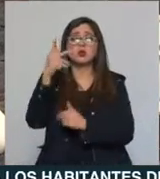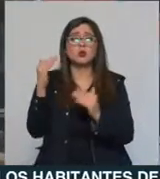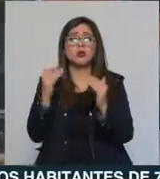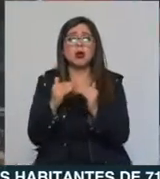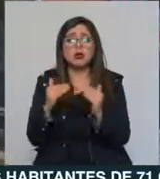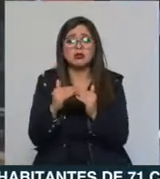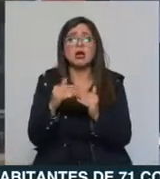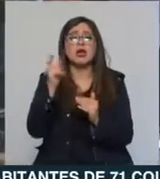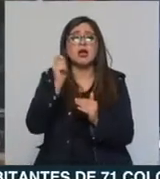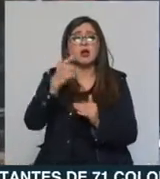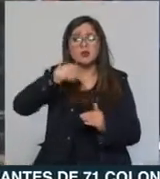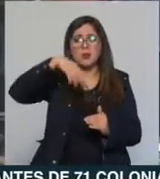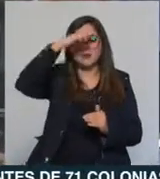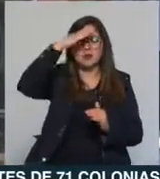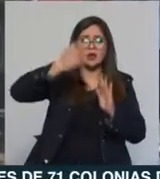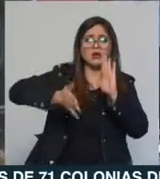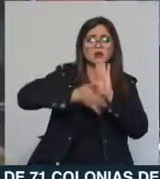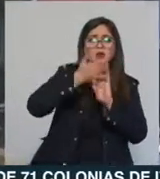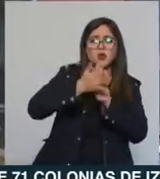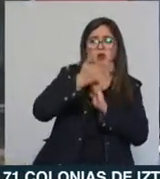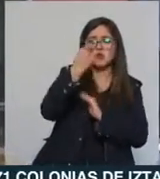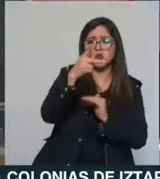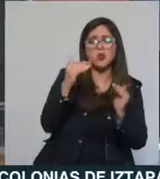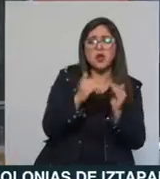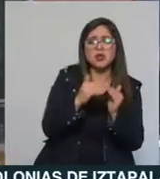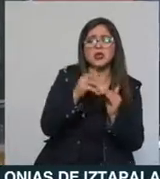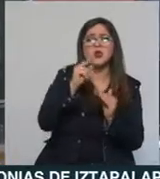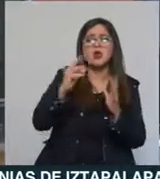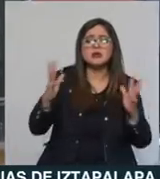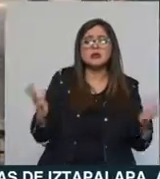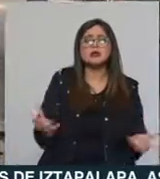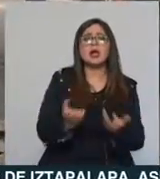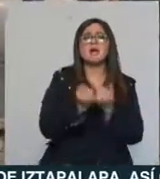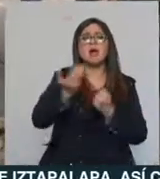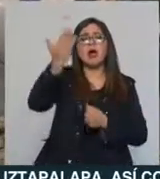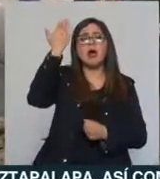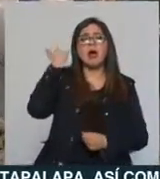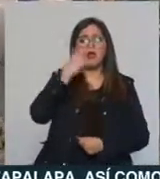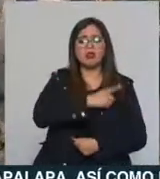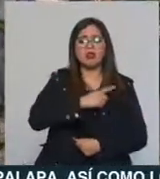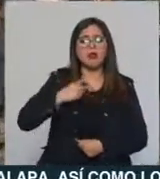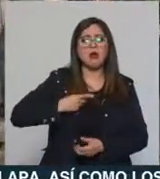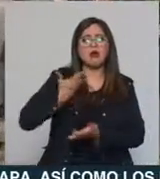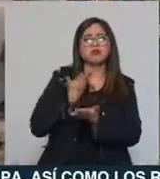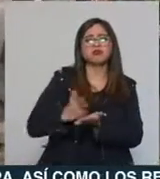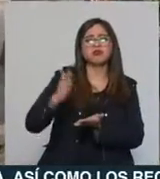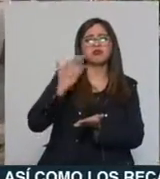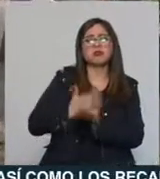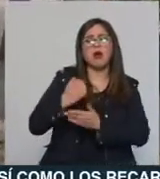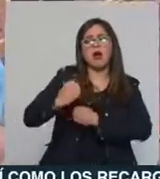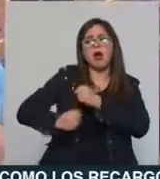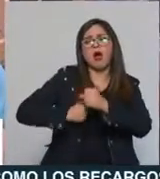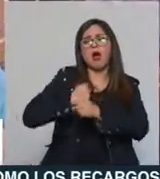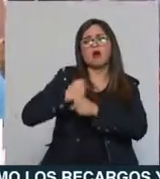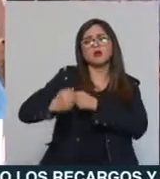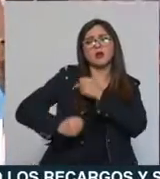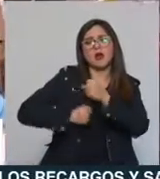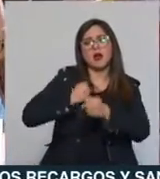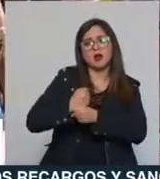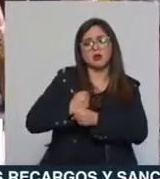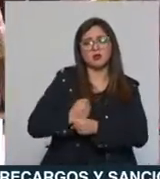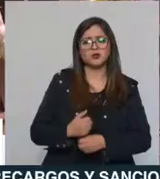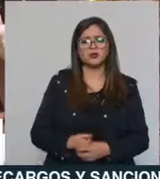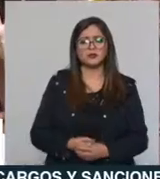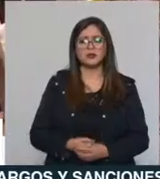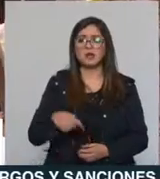de reposición de vivienda, se trata de salvar un patrimonio construido a lo largo de generaciones. Esta casa fue de